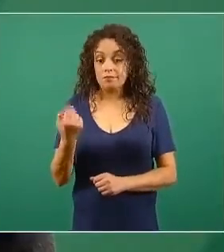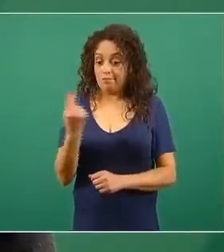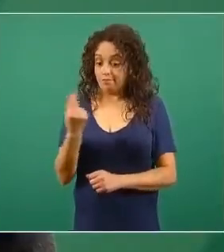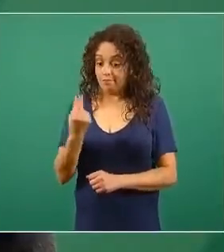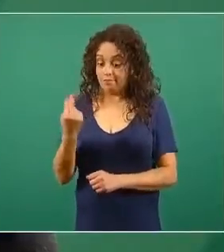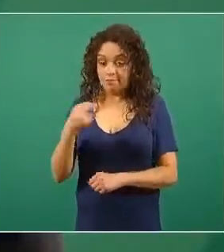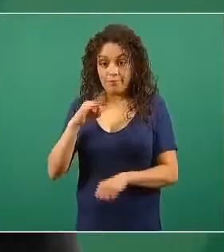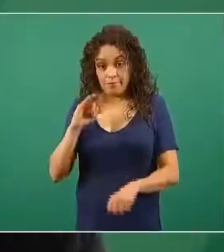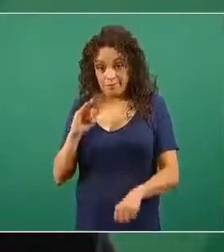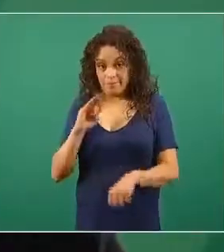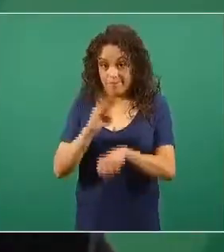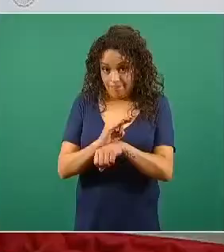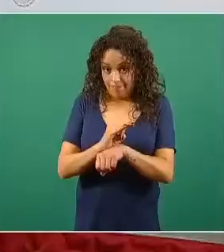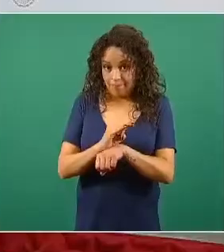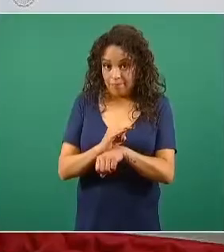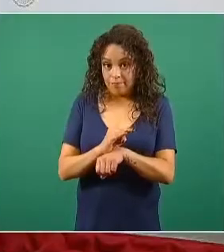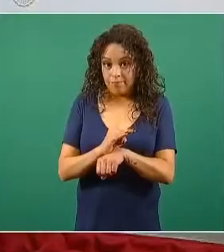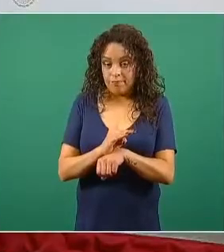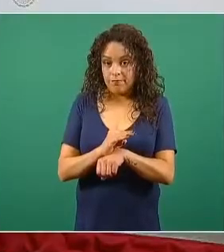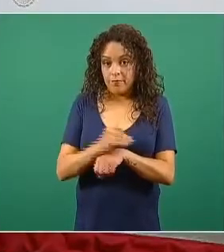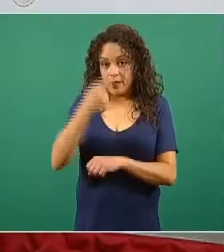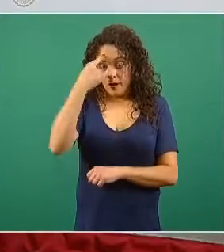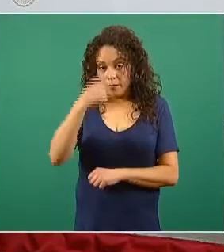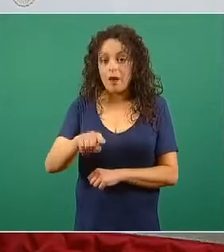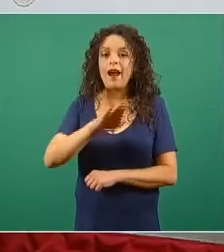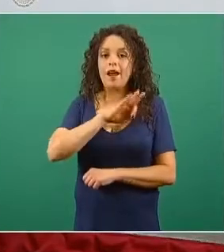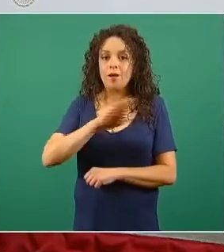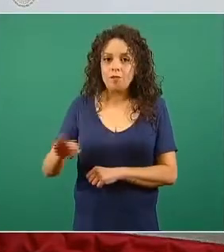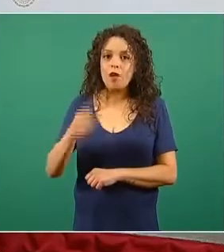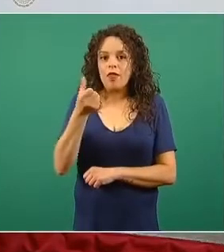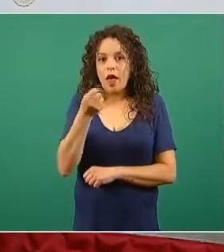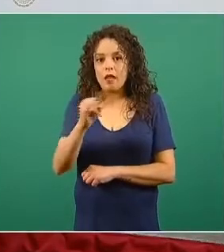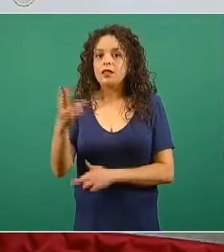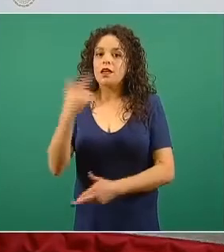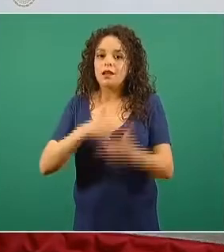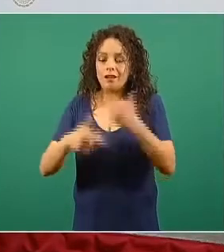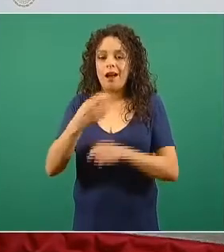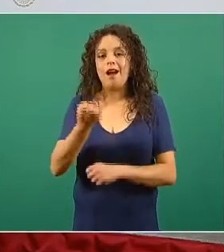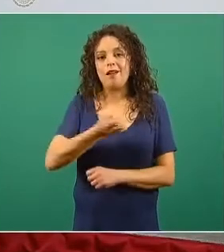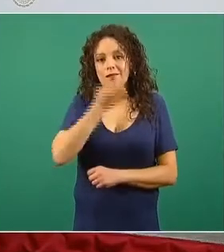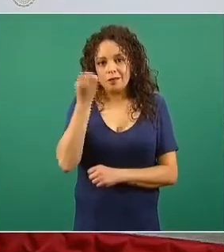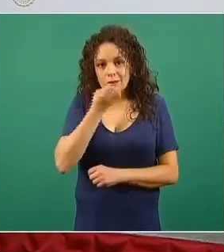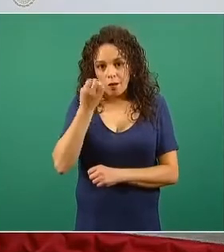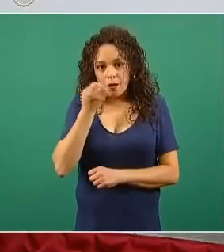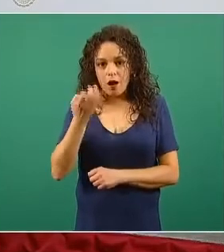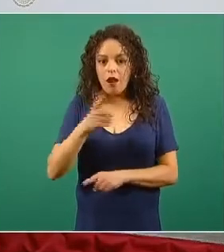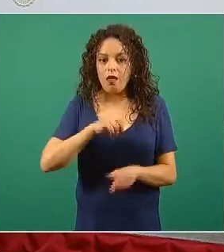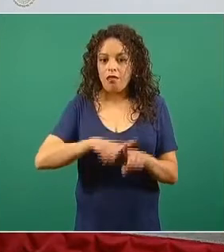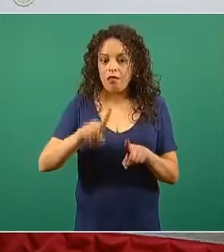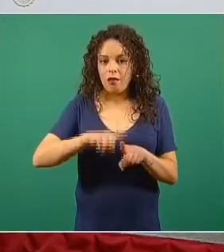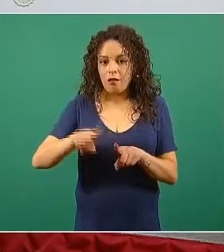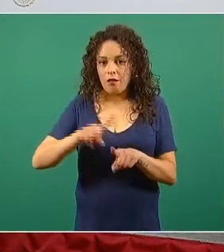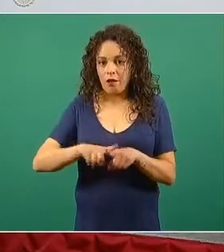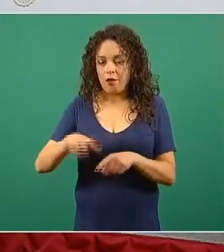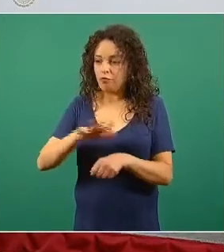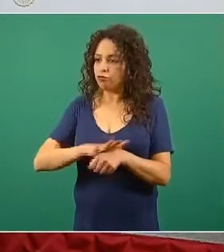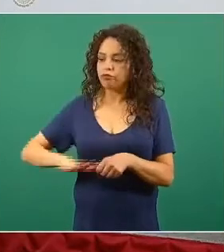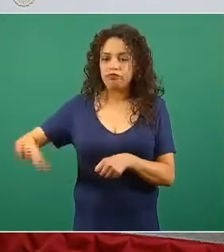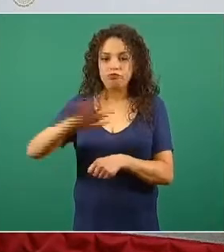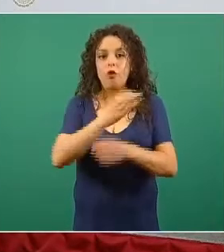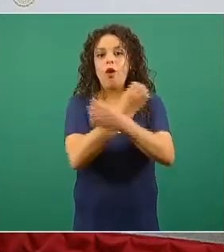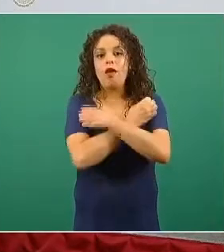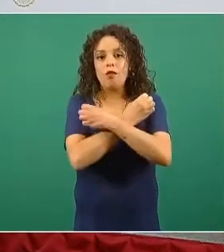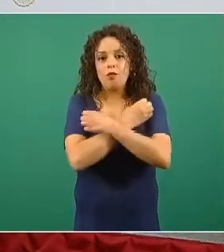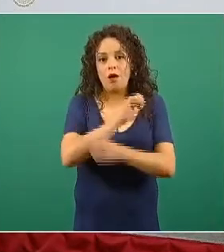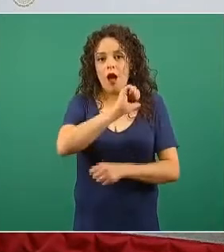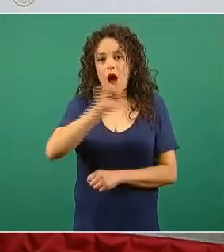que se tiene que llevar para efectos de poder reanudar las clases y toda la actividad escolar en los diferentes